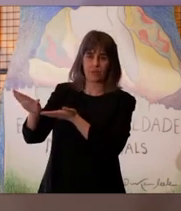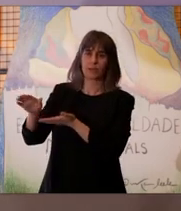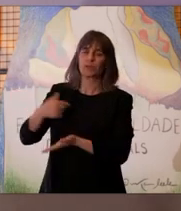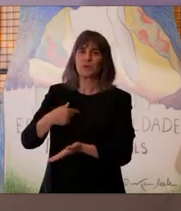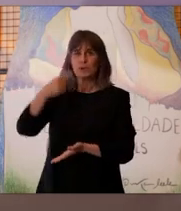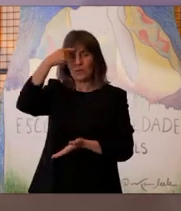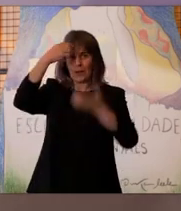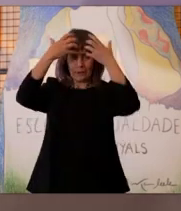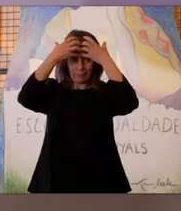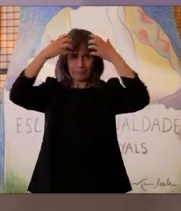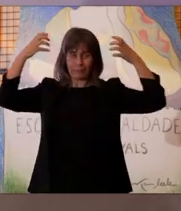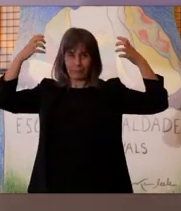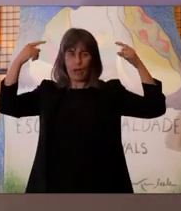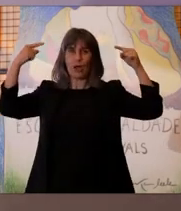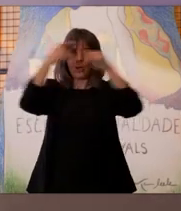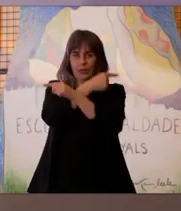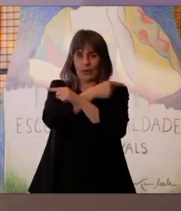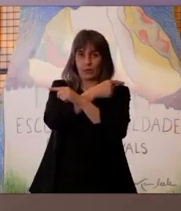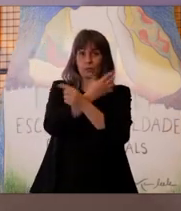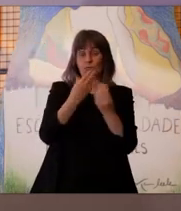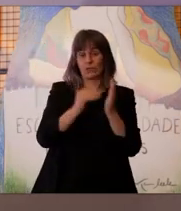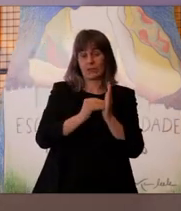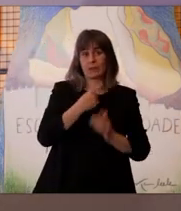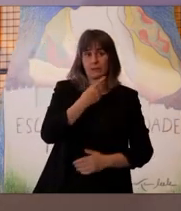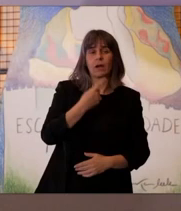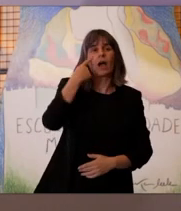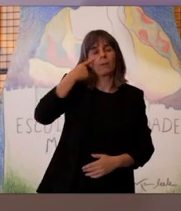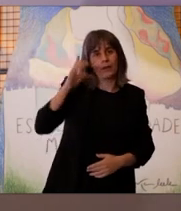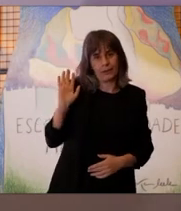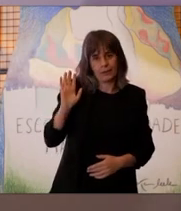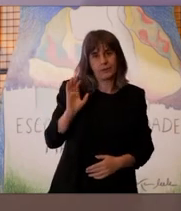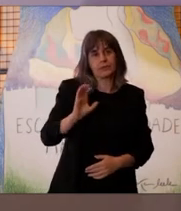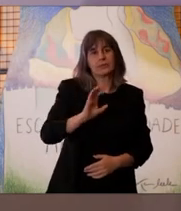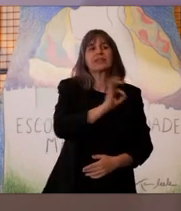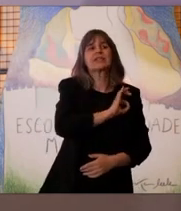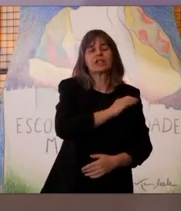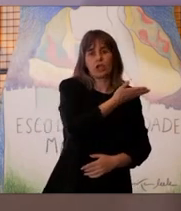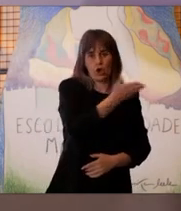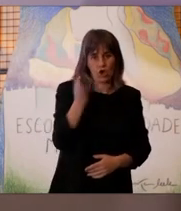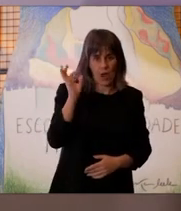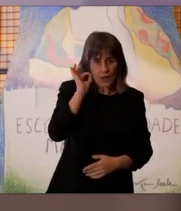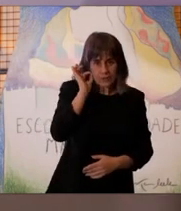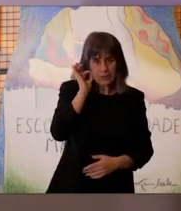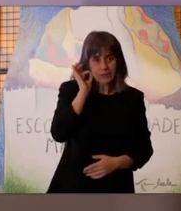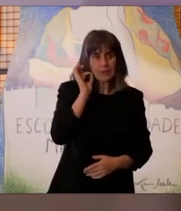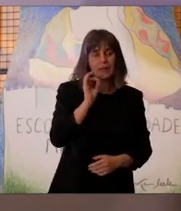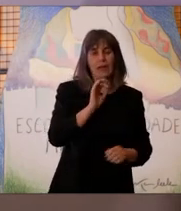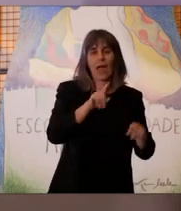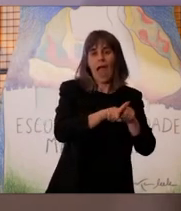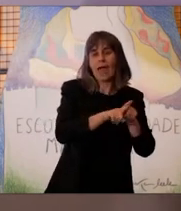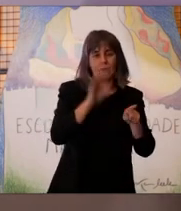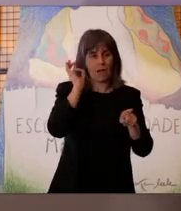contradicción porque muchas veces es Diego Oiga señoras queridas hermanas amigas